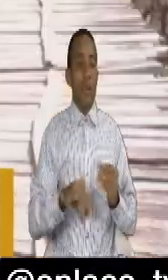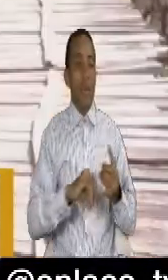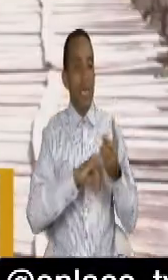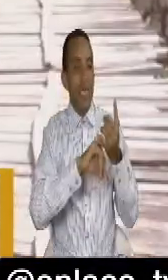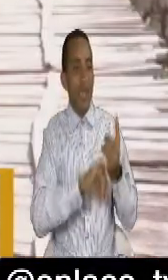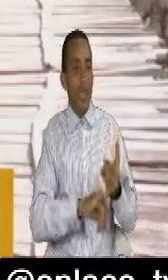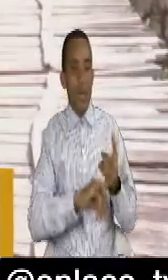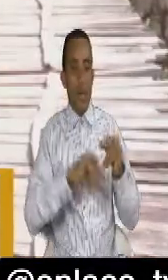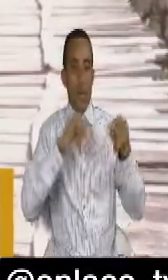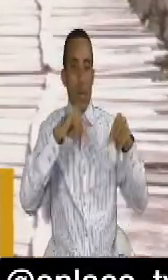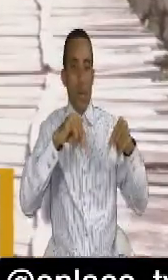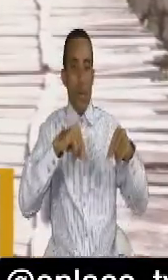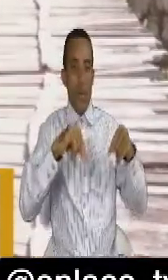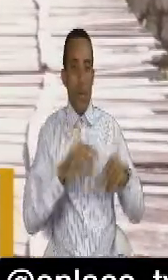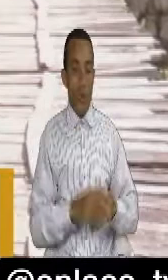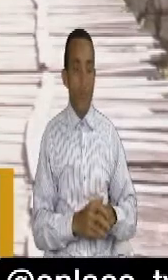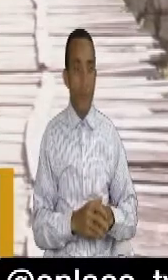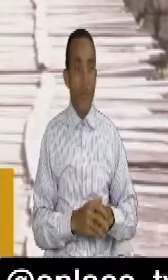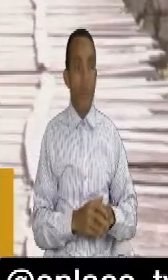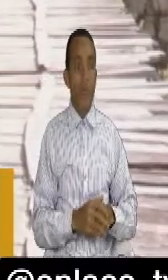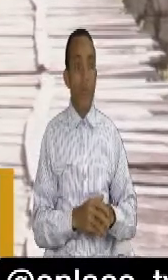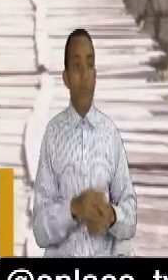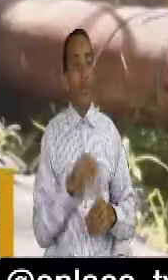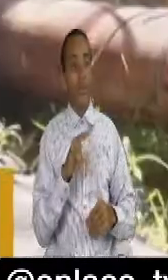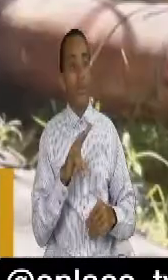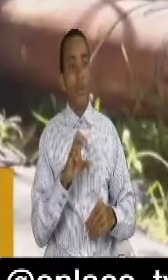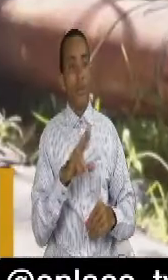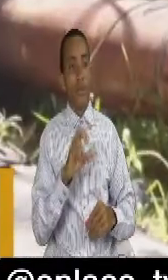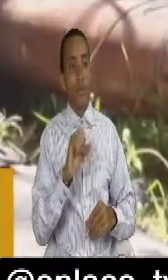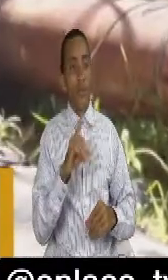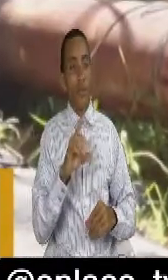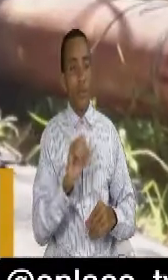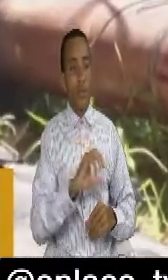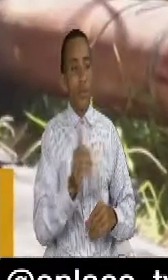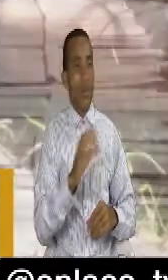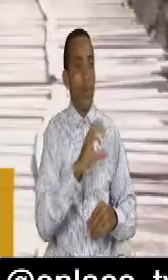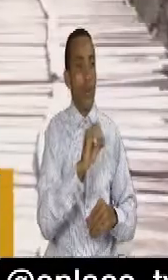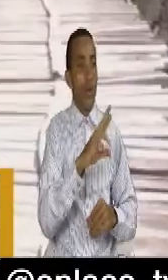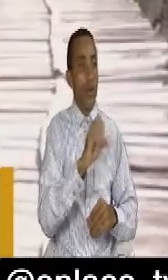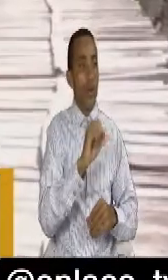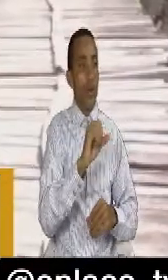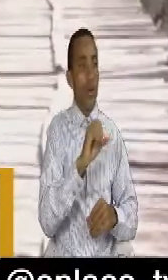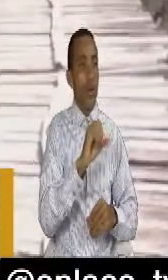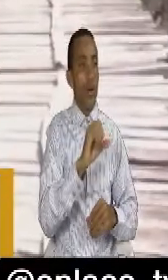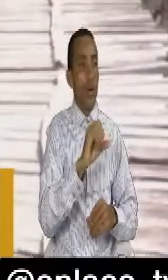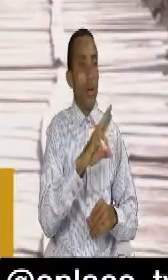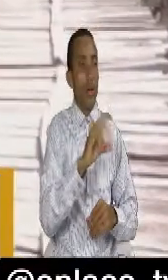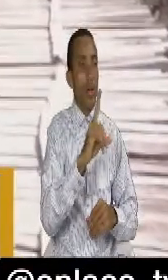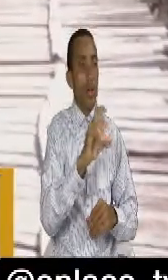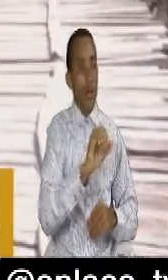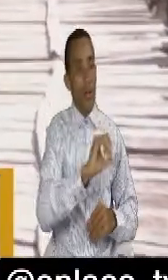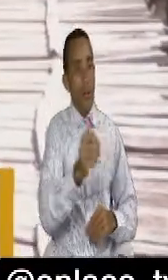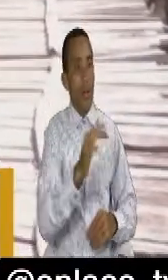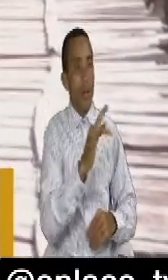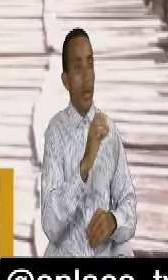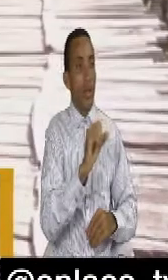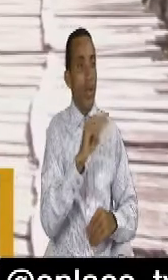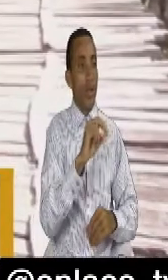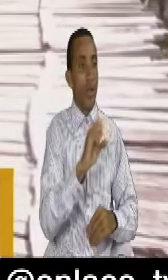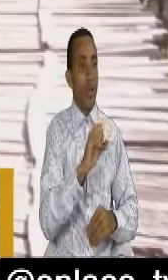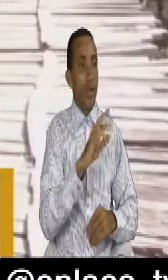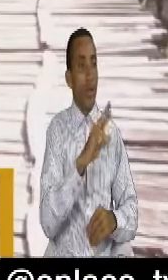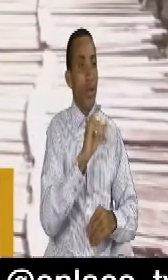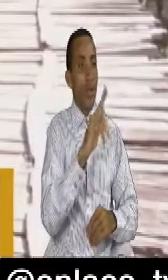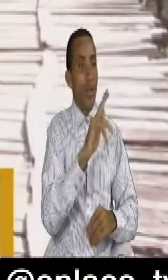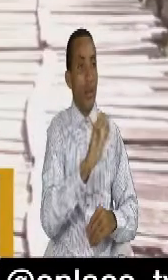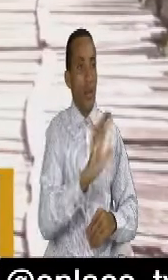vereda La Colorada, de vereda Tenerife y Florida. Realmente esto fue un compromiso que se hizo antes, mucho antes